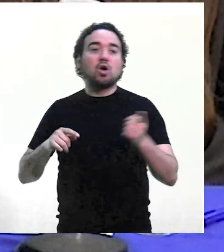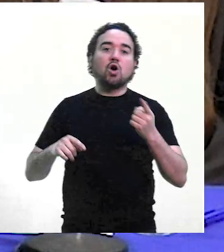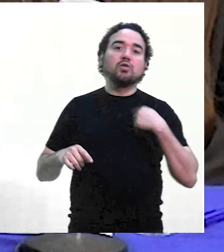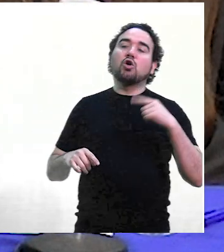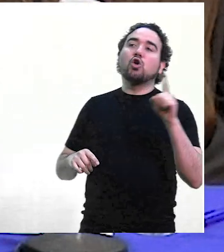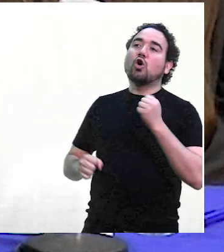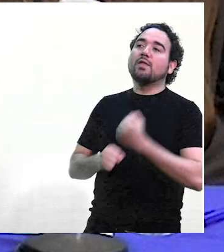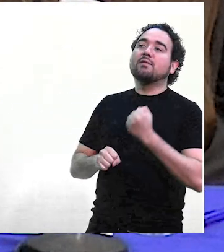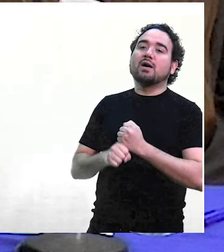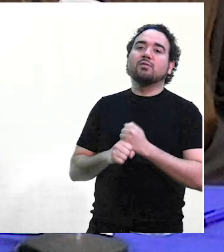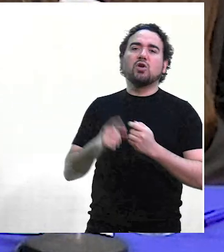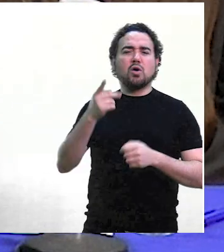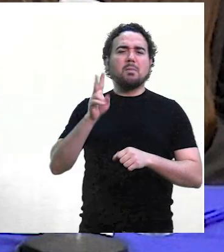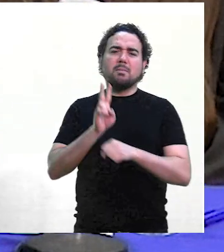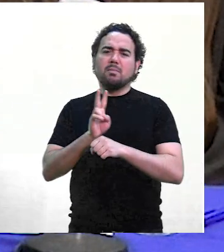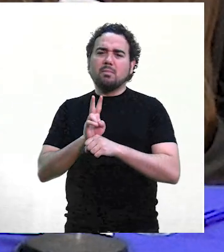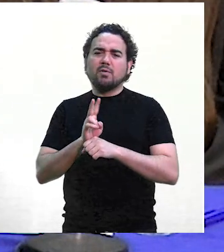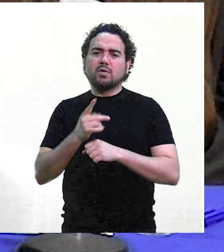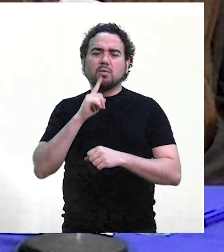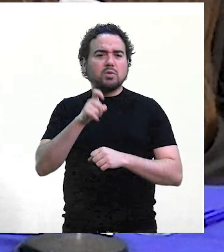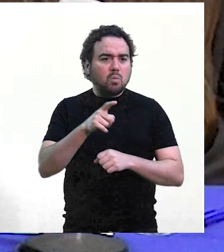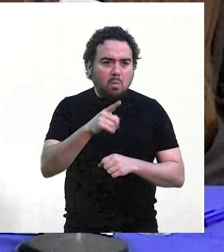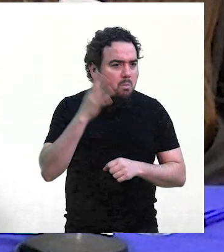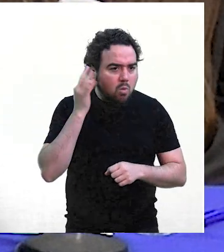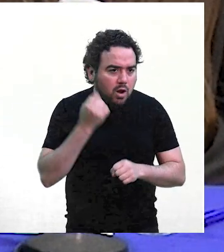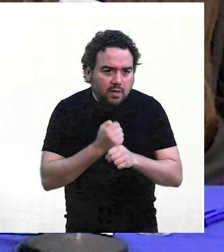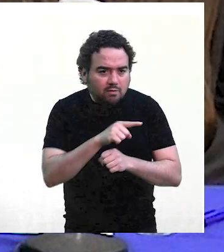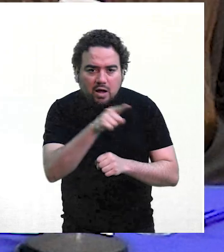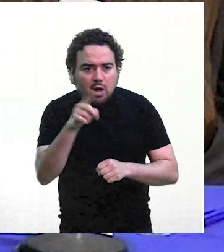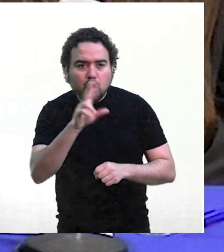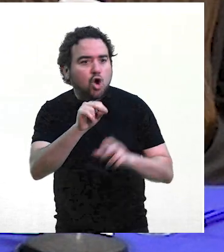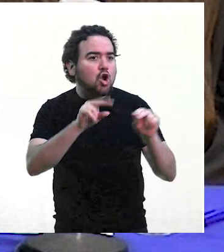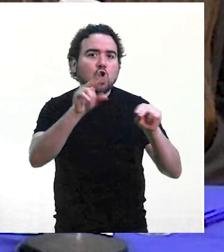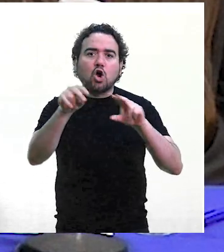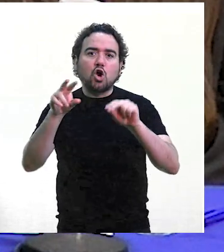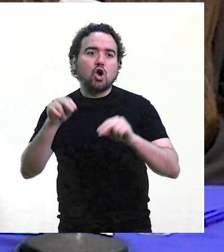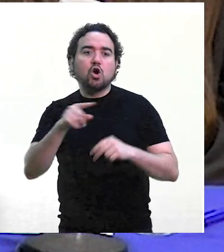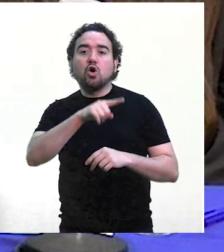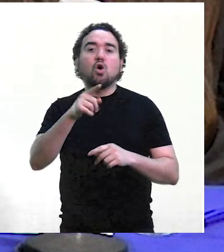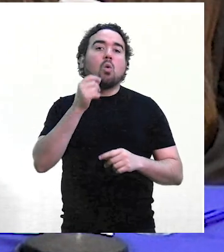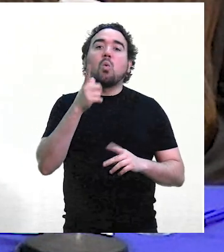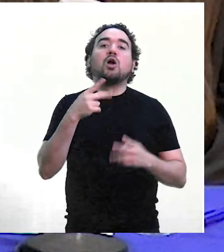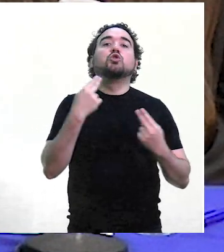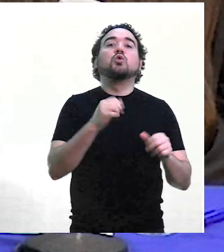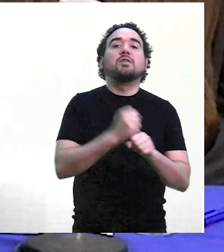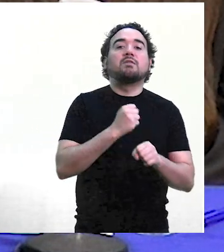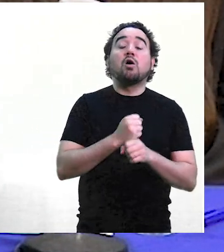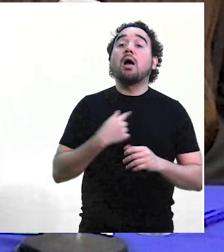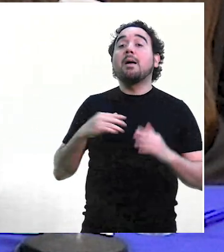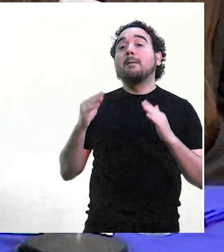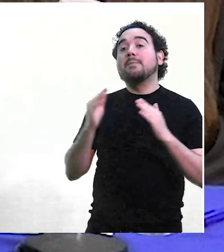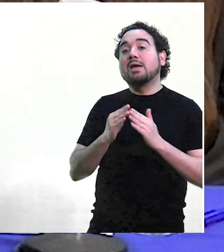yo le pregunto a la profe: ¿qué es lo que está pasando? Y la profe pregunta y dice: bueno, y ninguna mujer trabaja y ninguna trabajaba. ¿Pero cuáles eran sus